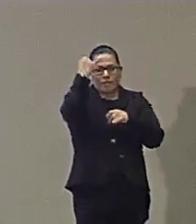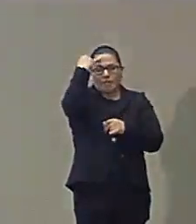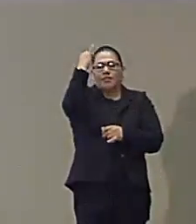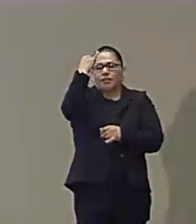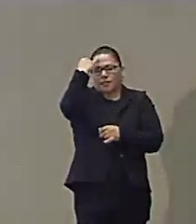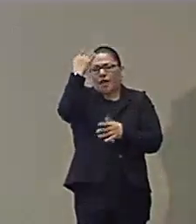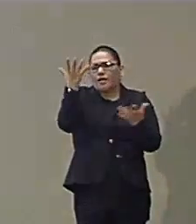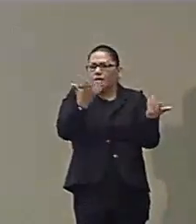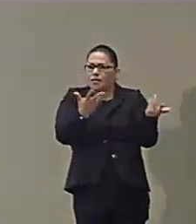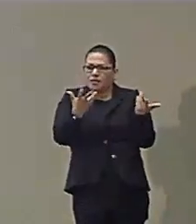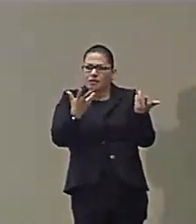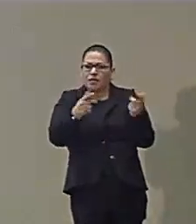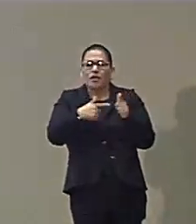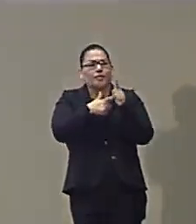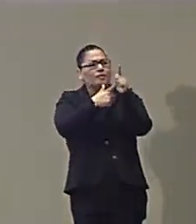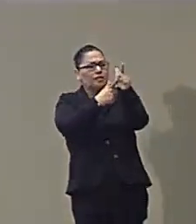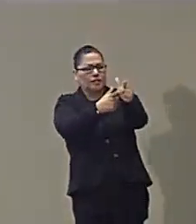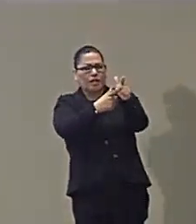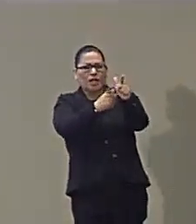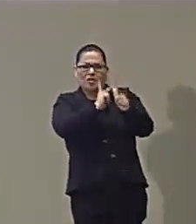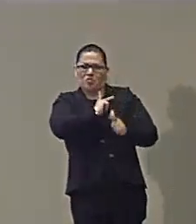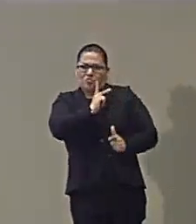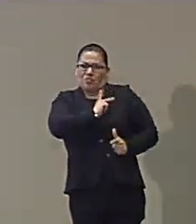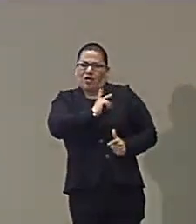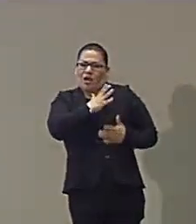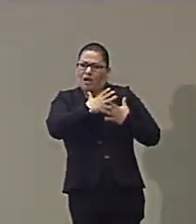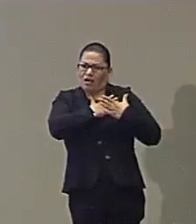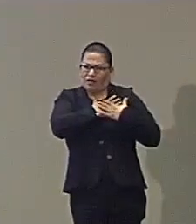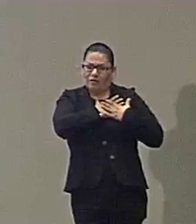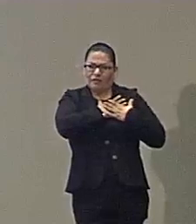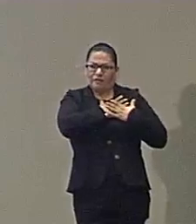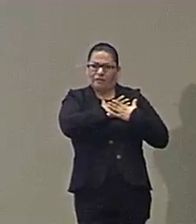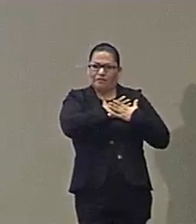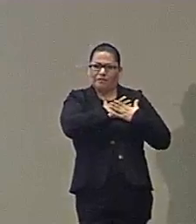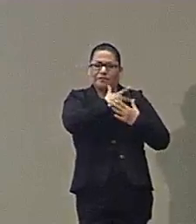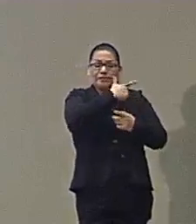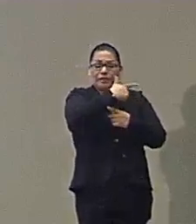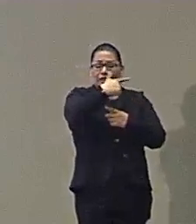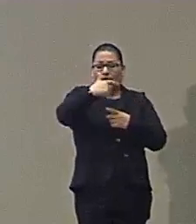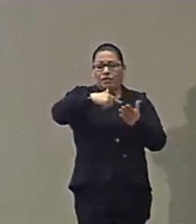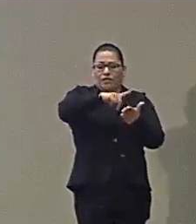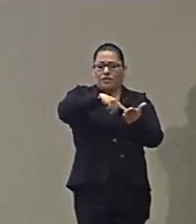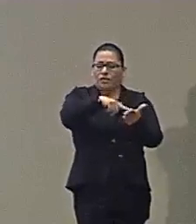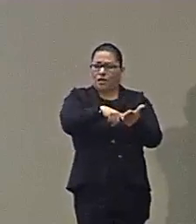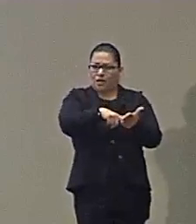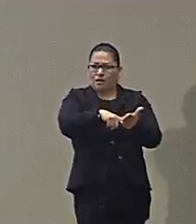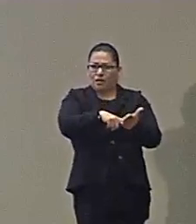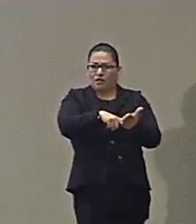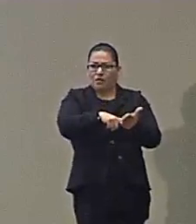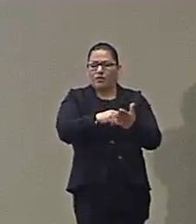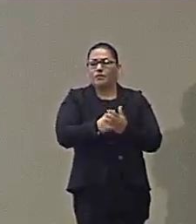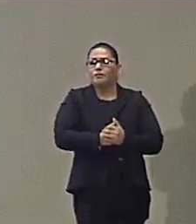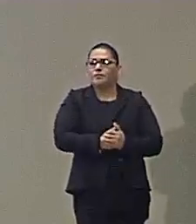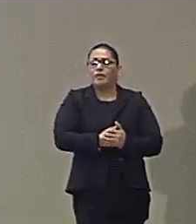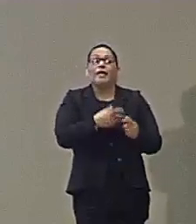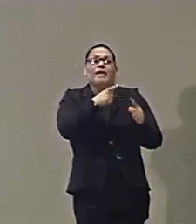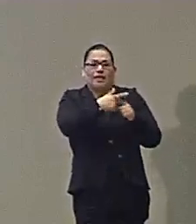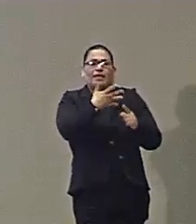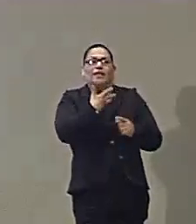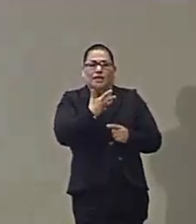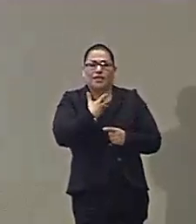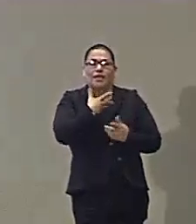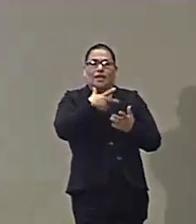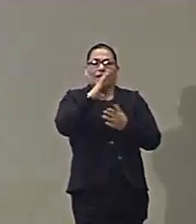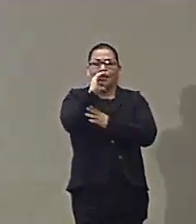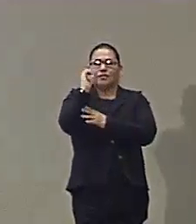estamos trabajando por la vocación propia de cada región me parece que ahí tenemos un punto clave en la